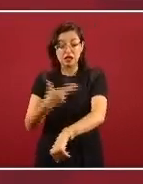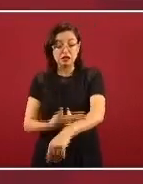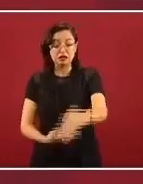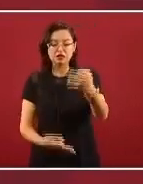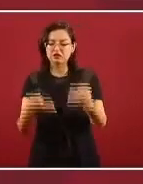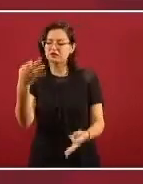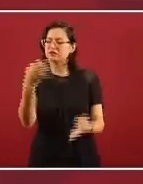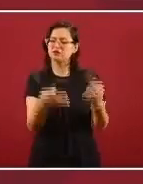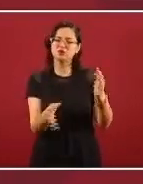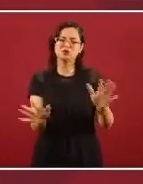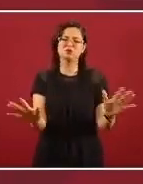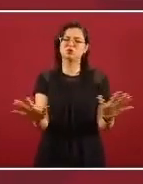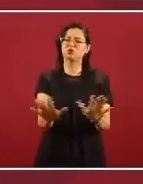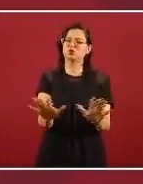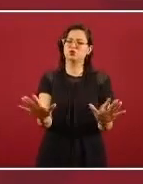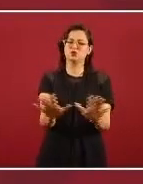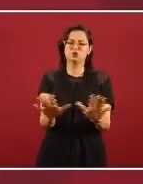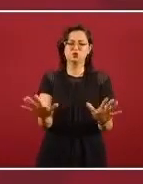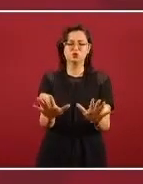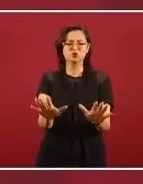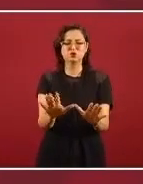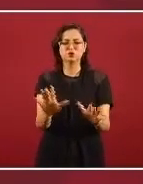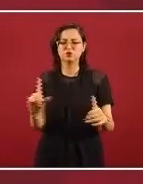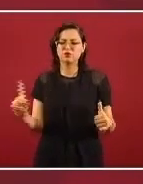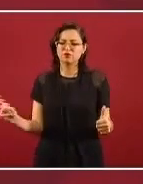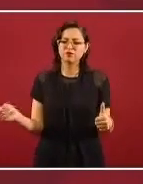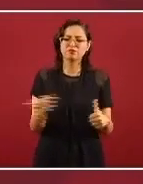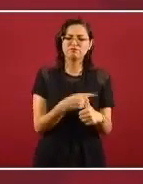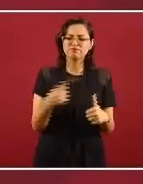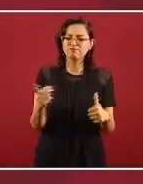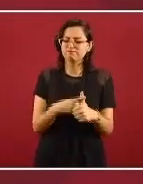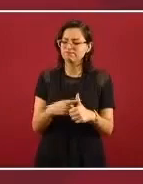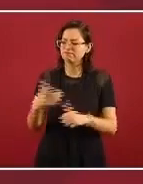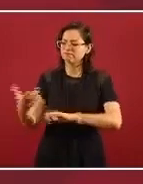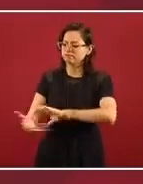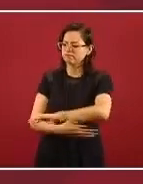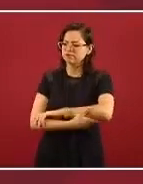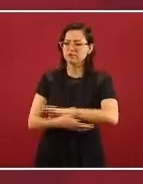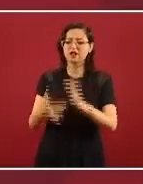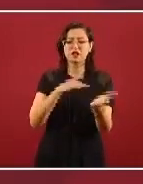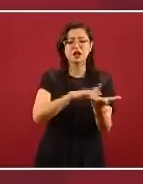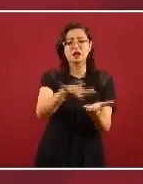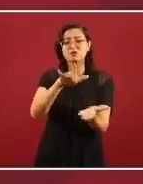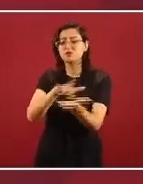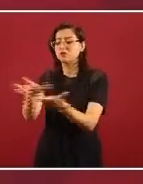el llamado es a la solidaridad verdadera